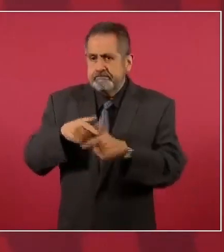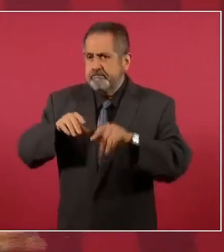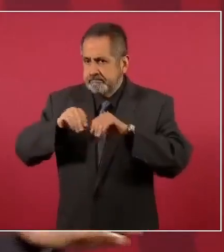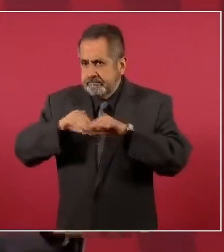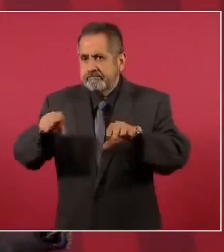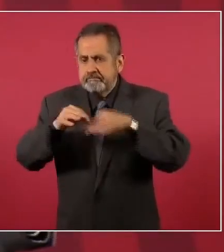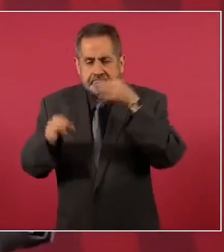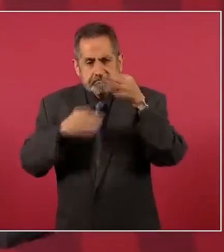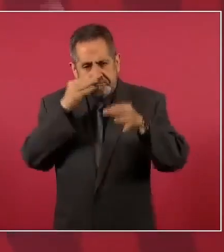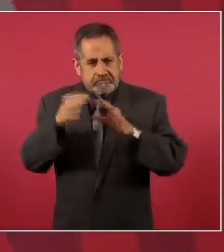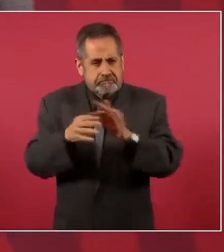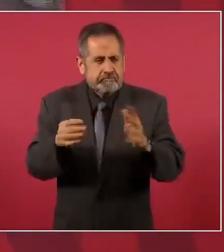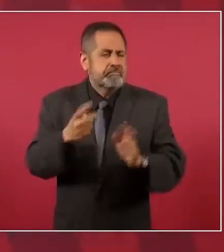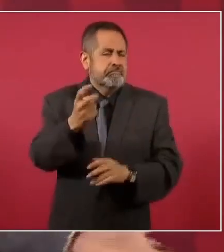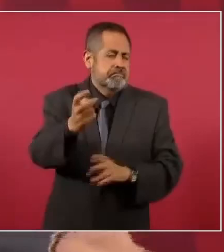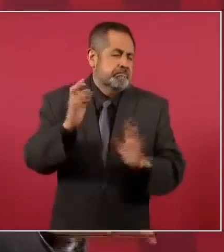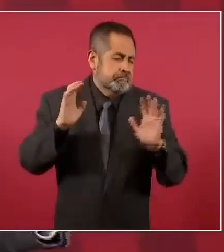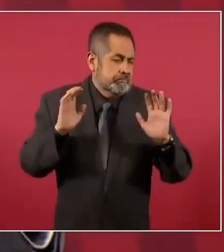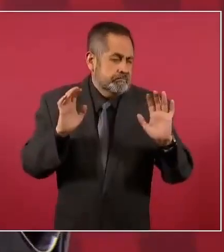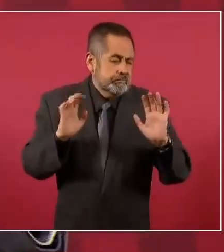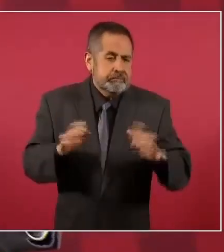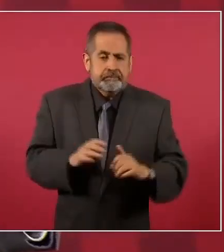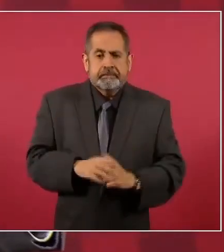planteando. Entonces, por eso, cada quien